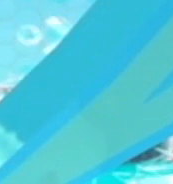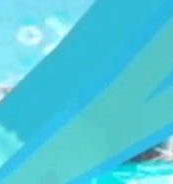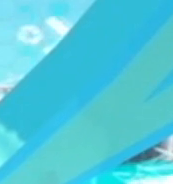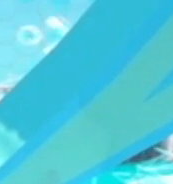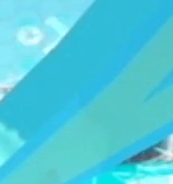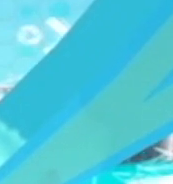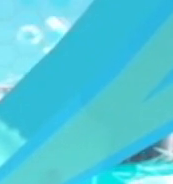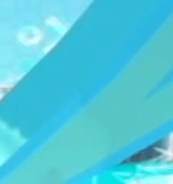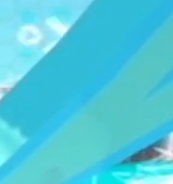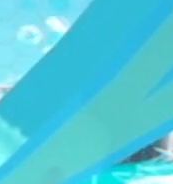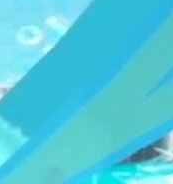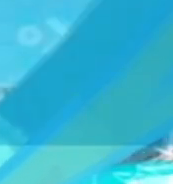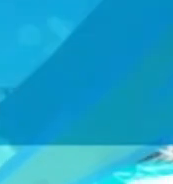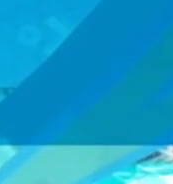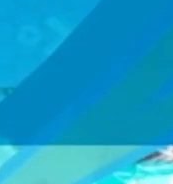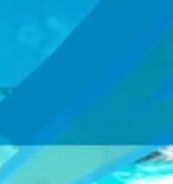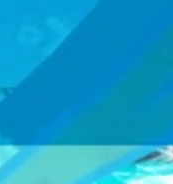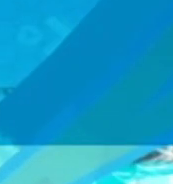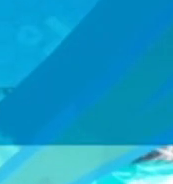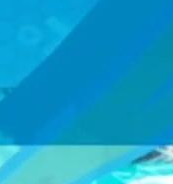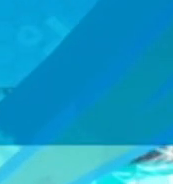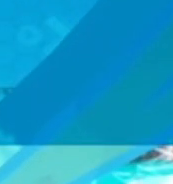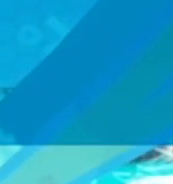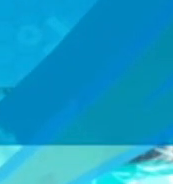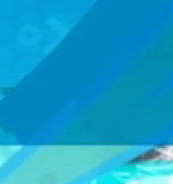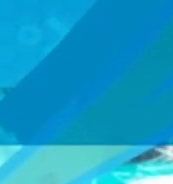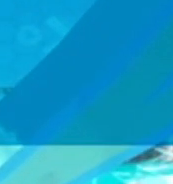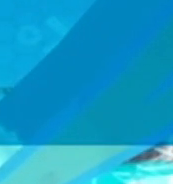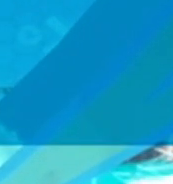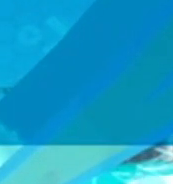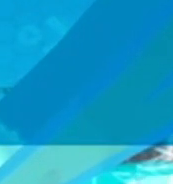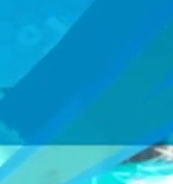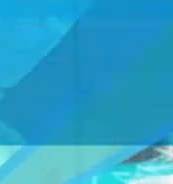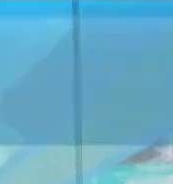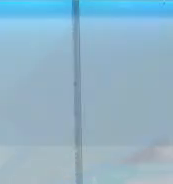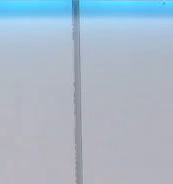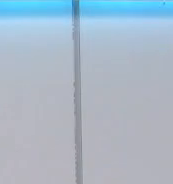Popular Pensiones te presenta la tasa básica pasiva.